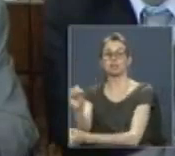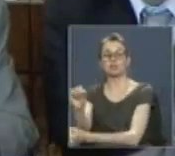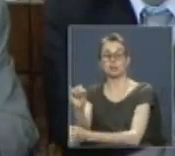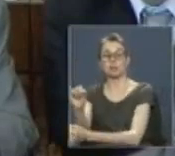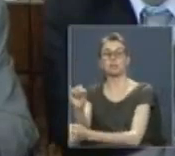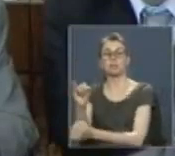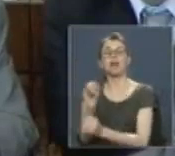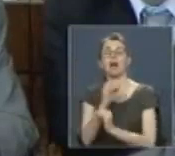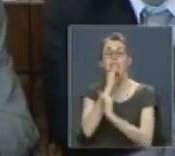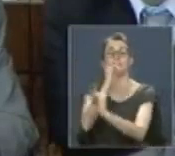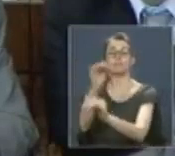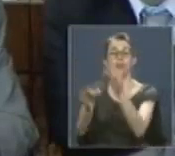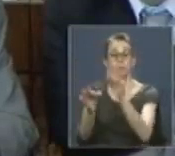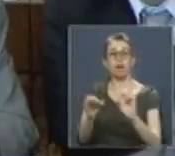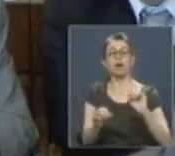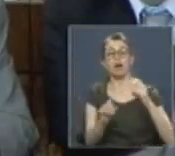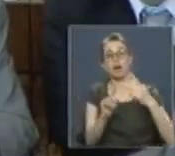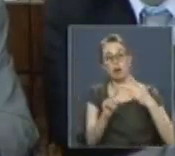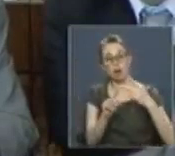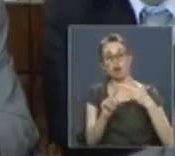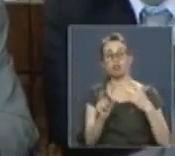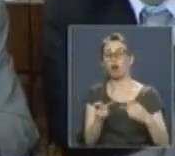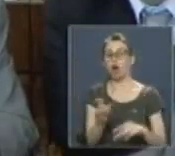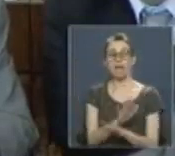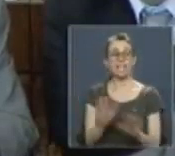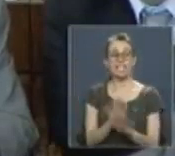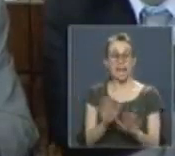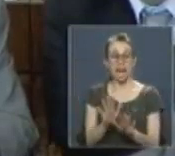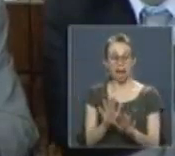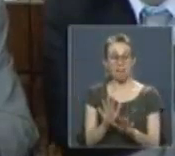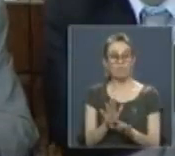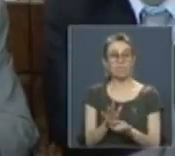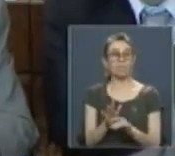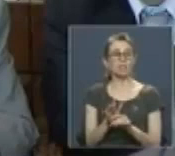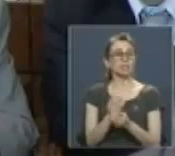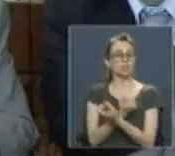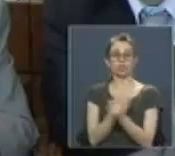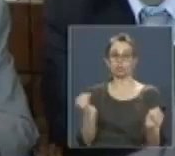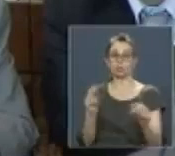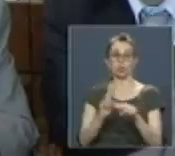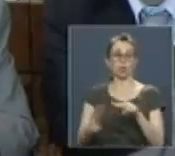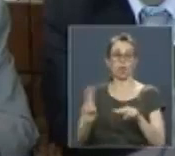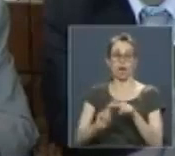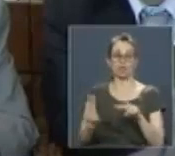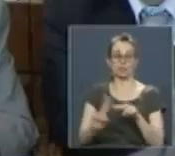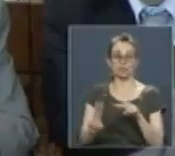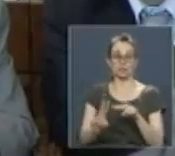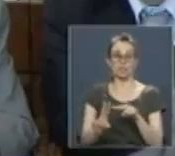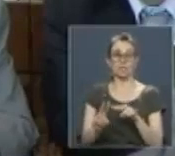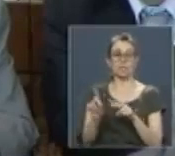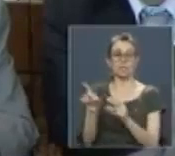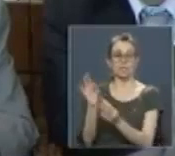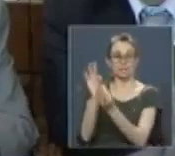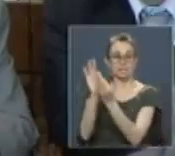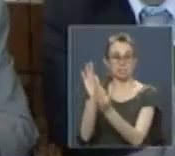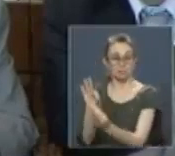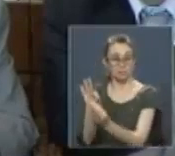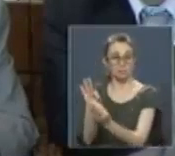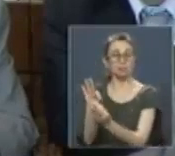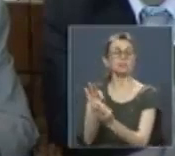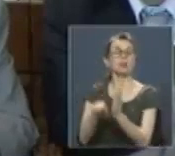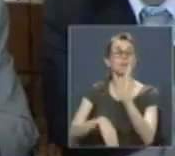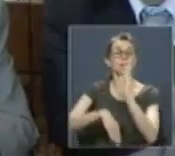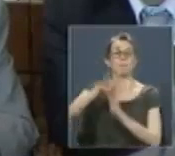otra parte, y lo más grave a mi juicio, constituye también una condición impracticable de llevar a cabo en el caso concreto, toda vez que la